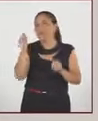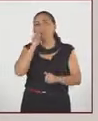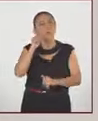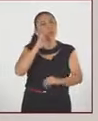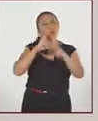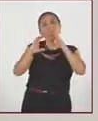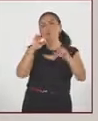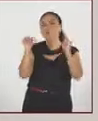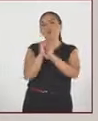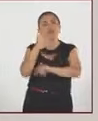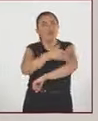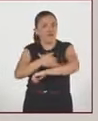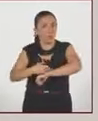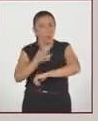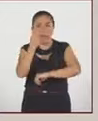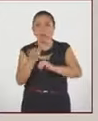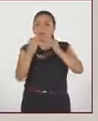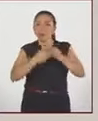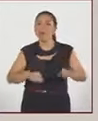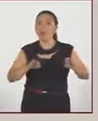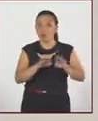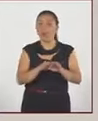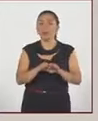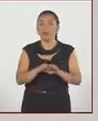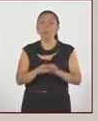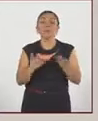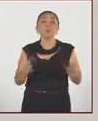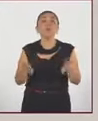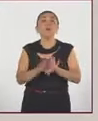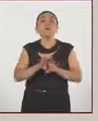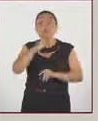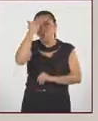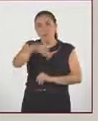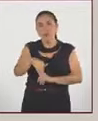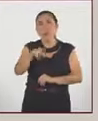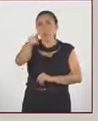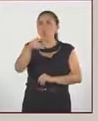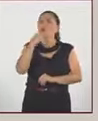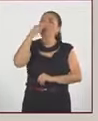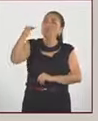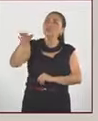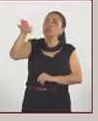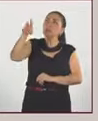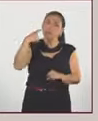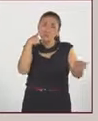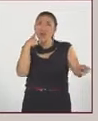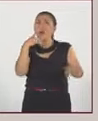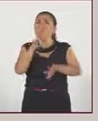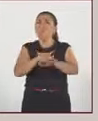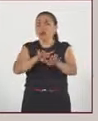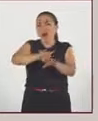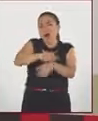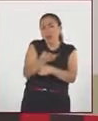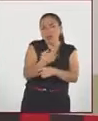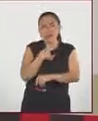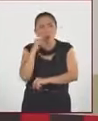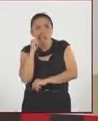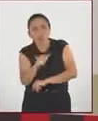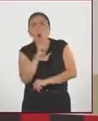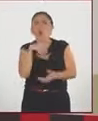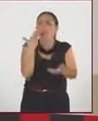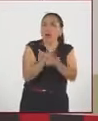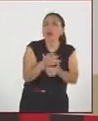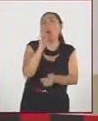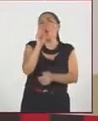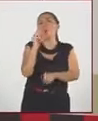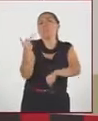familia, es importante saber, pues decirles, ¿no? Oye, se torció el tobillo o pasó esto durante la